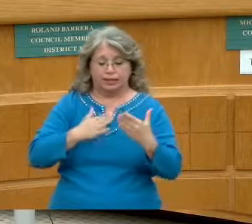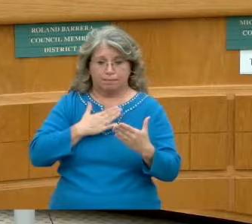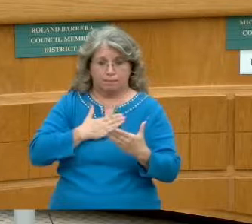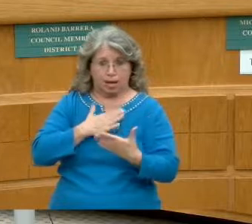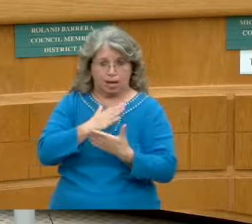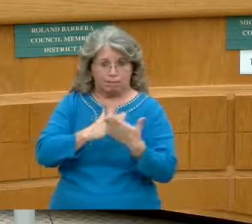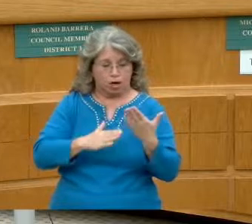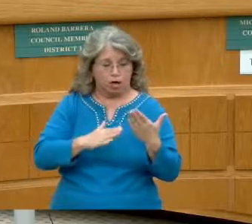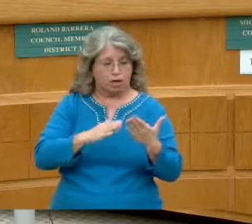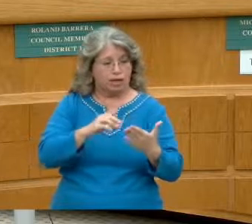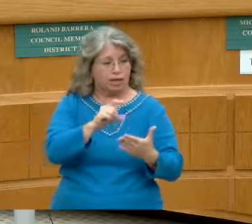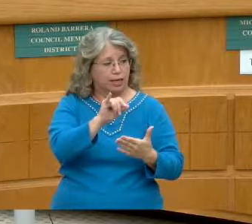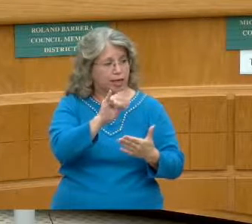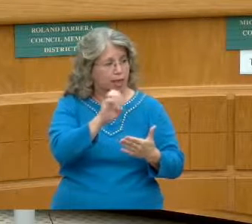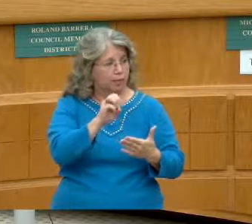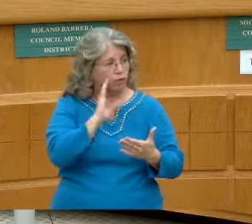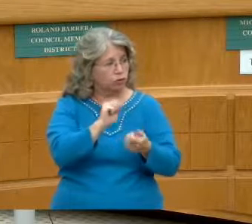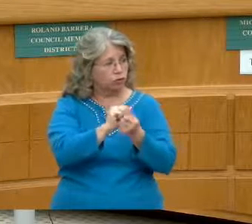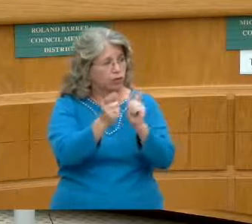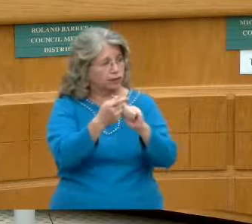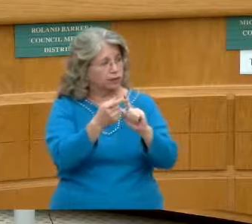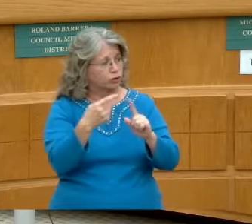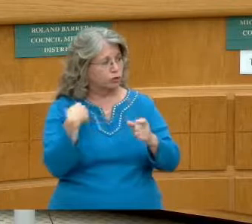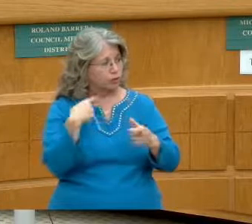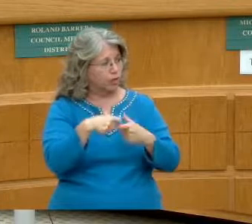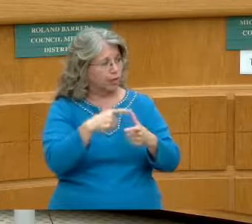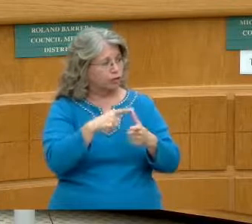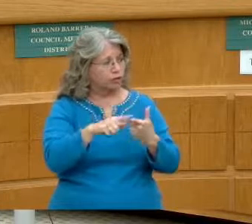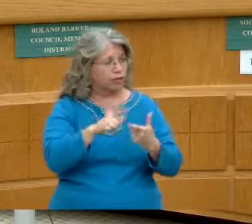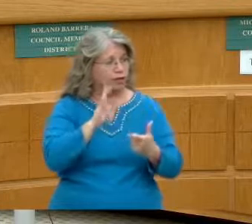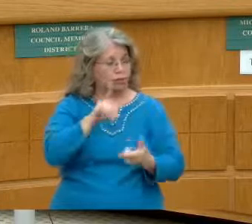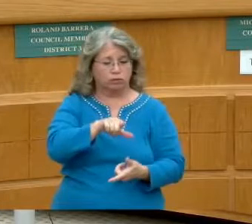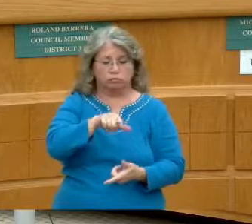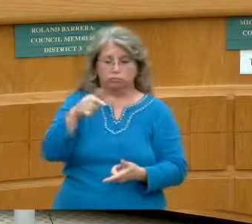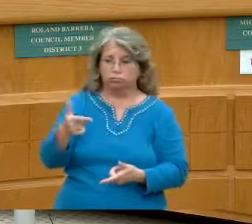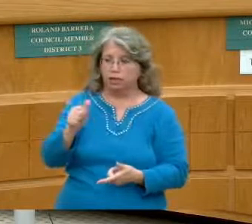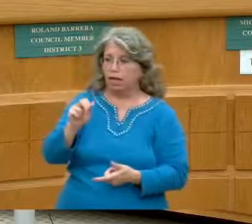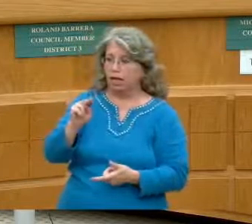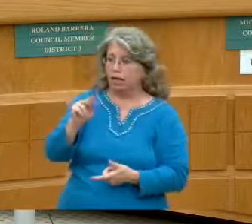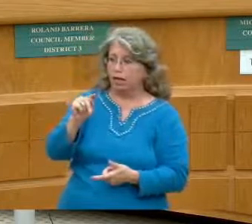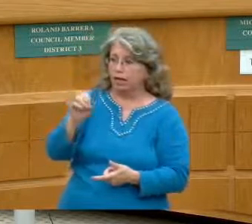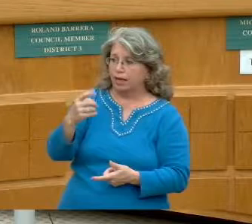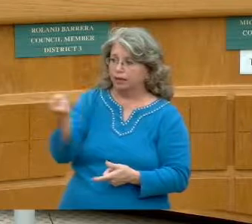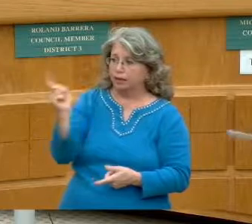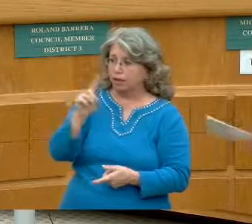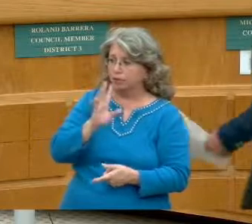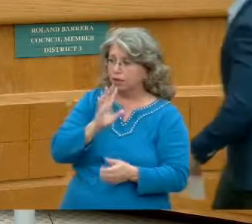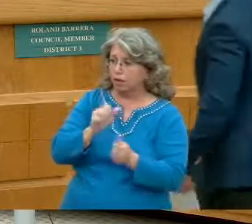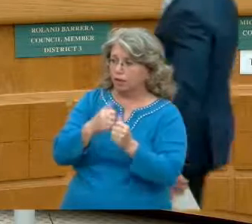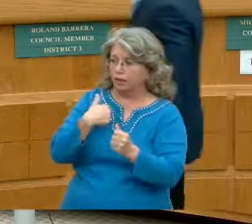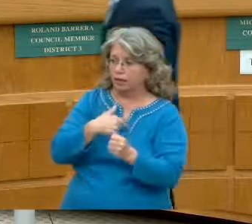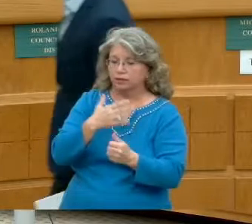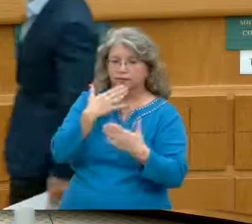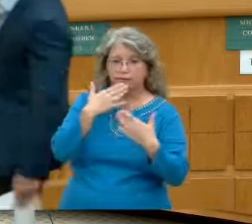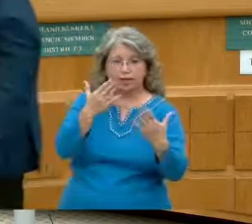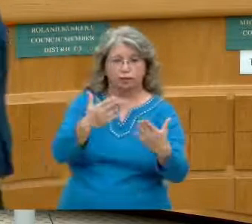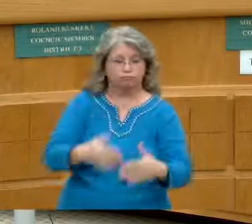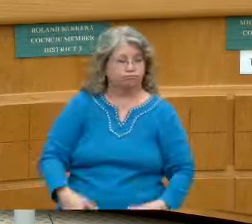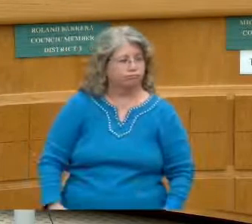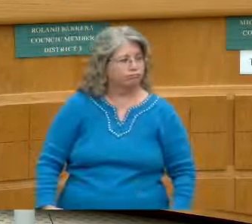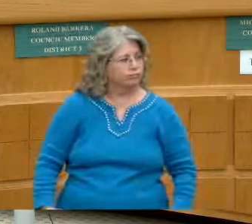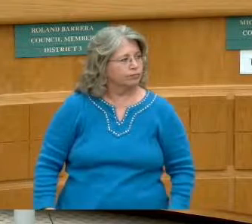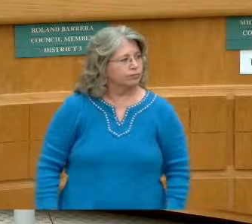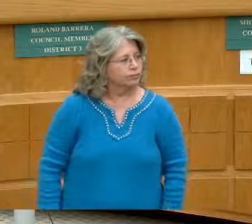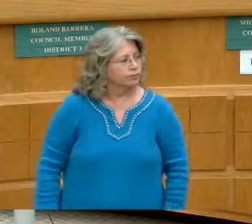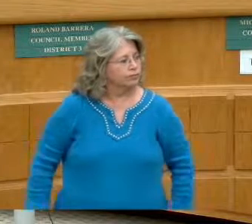translate it, into Spanish, and then Annette's going to come on up and talk to us. Thank you. Las cifras más recientes indican que